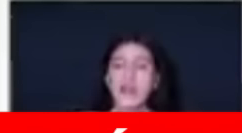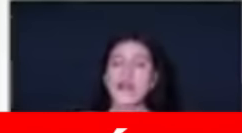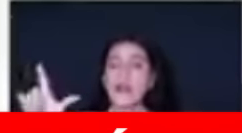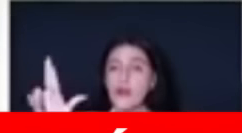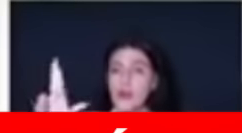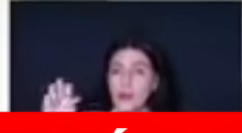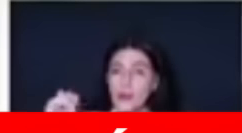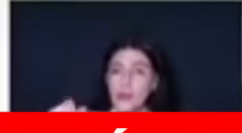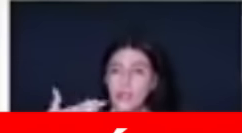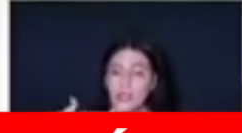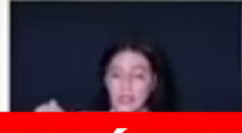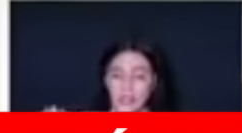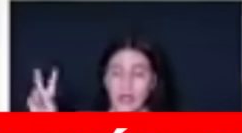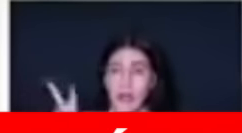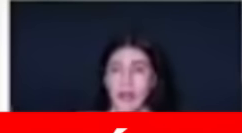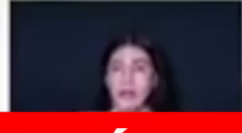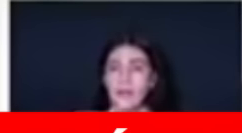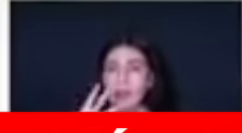H. Álvarez en